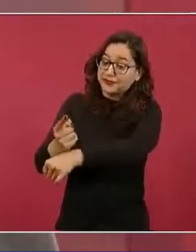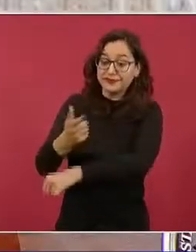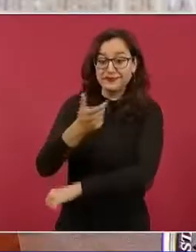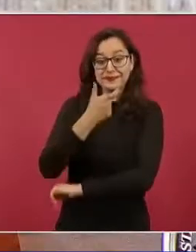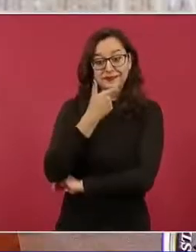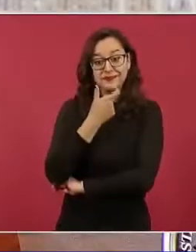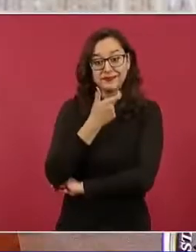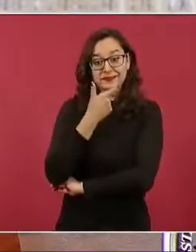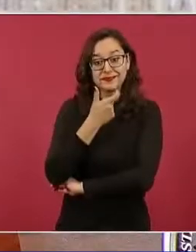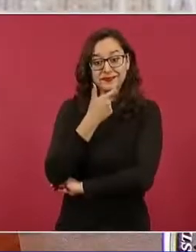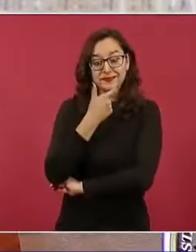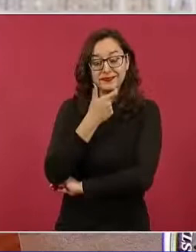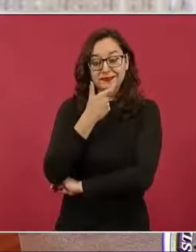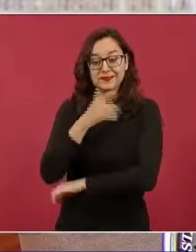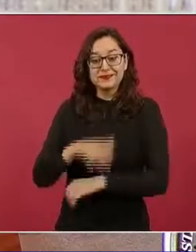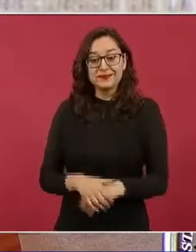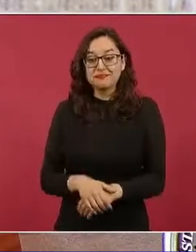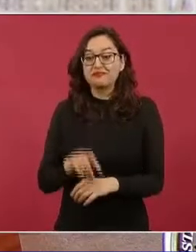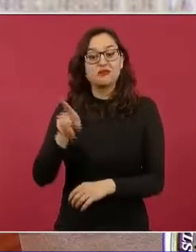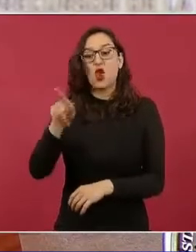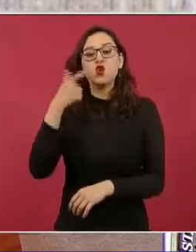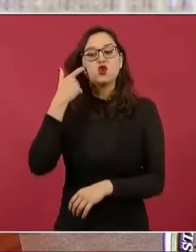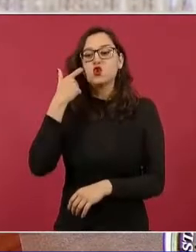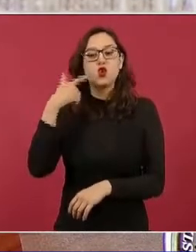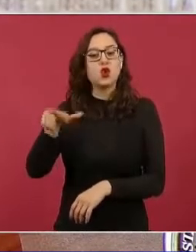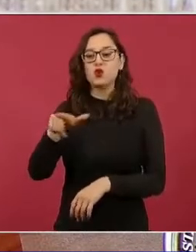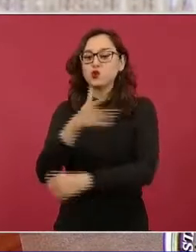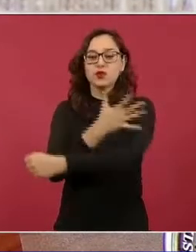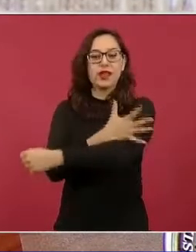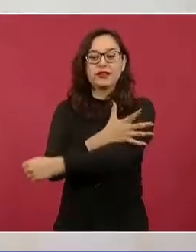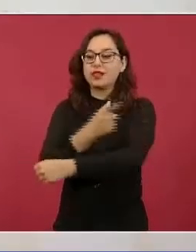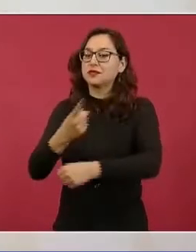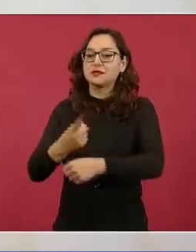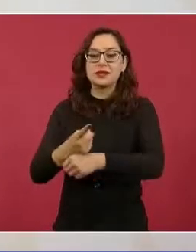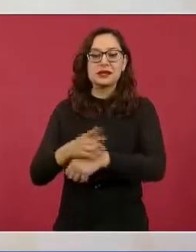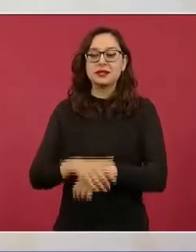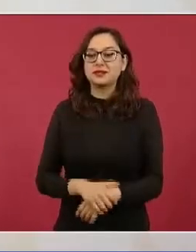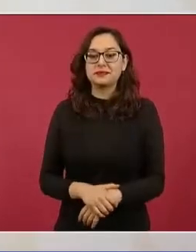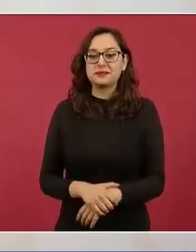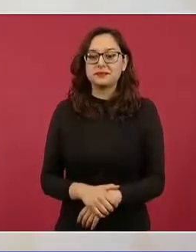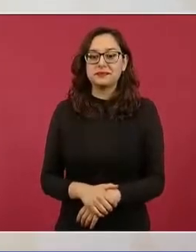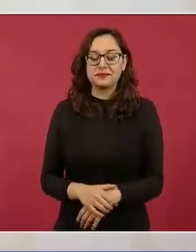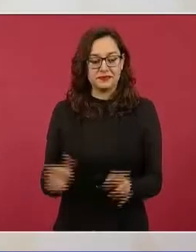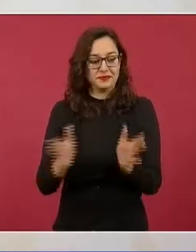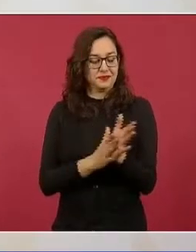que yo transparente los documentos que poseo,